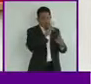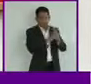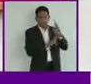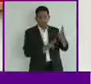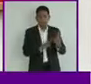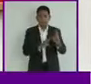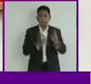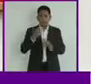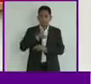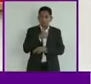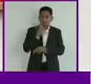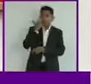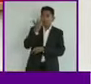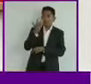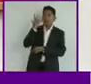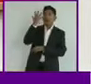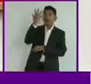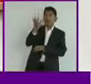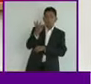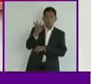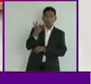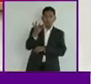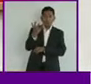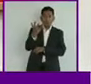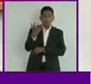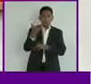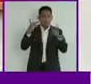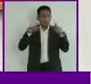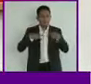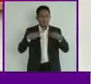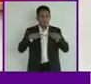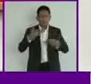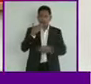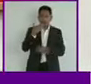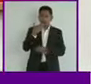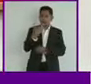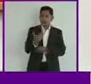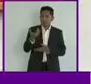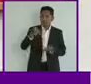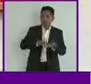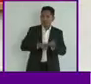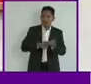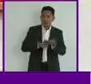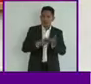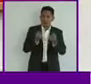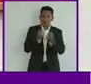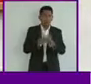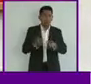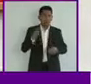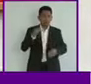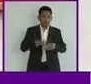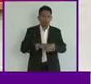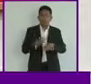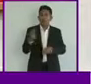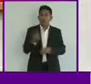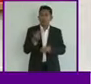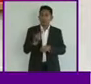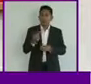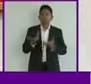competentes, competentes emocional y socialmente, es necesario reflexionar y concientizarse sobre